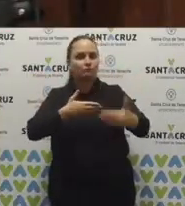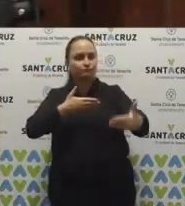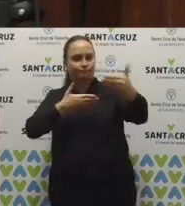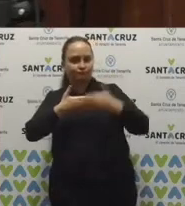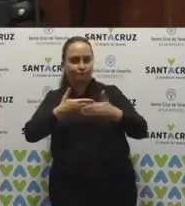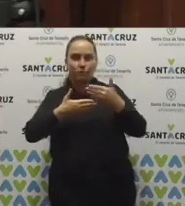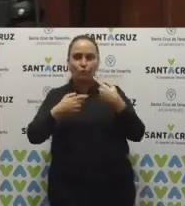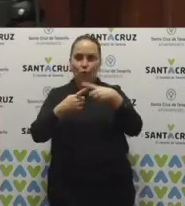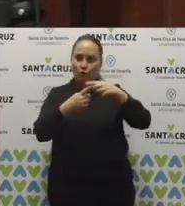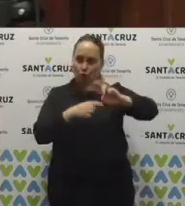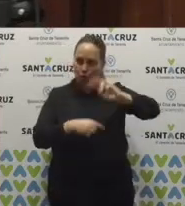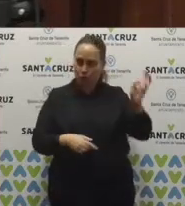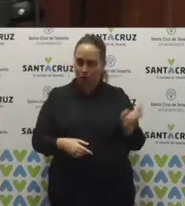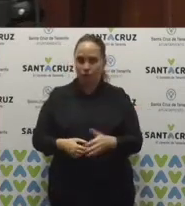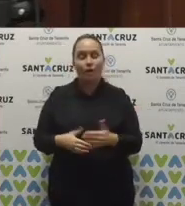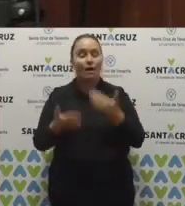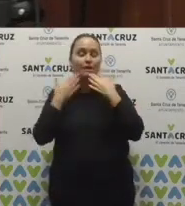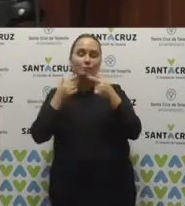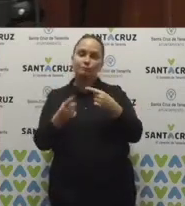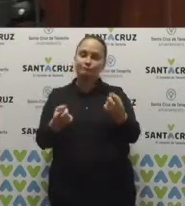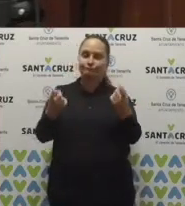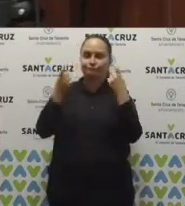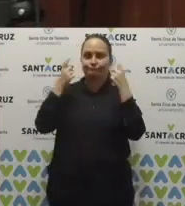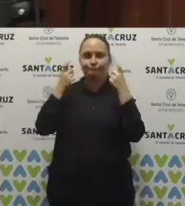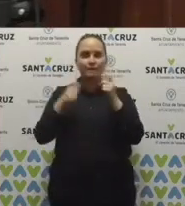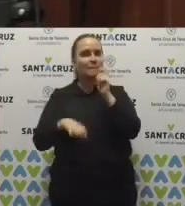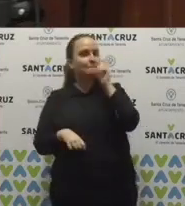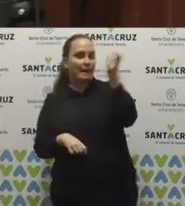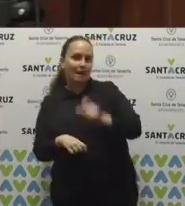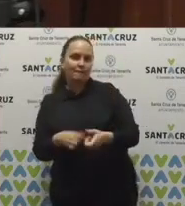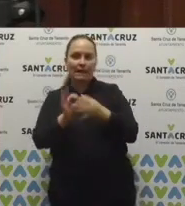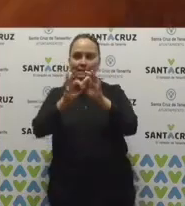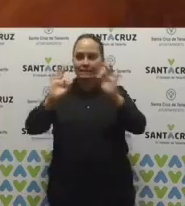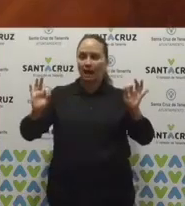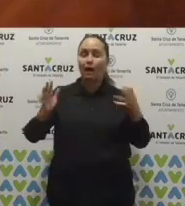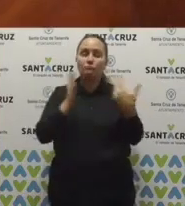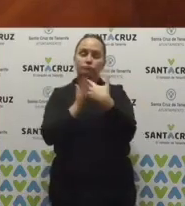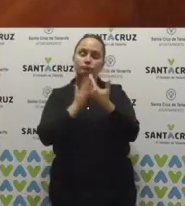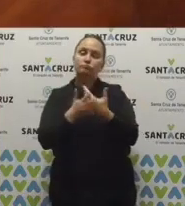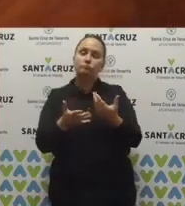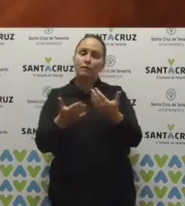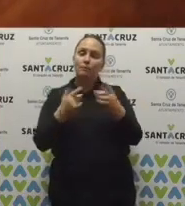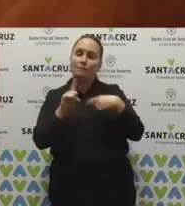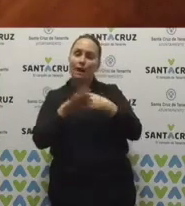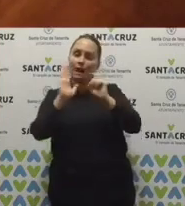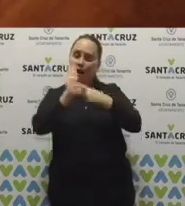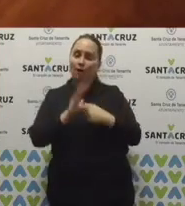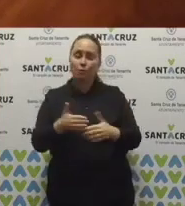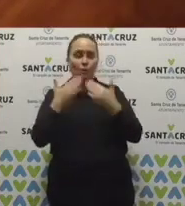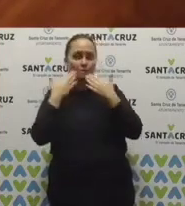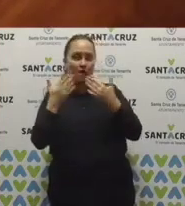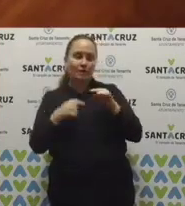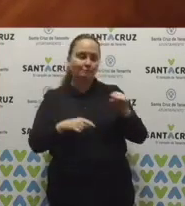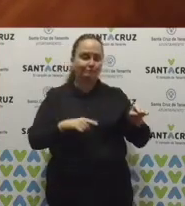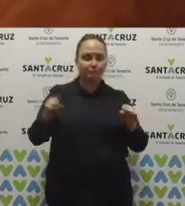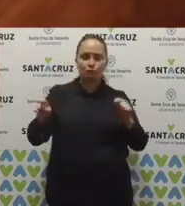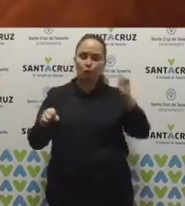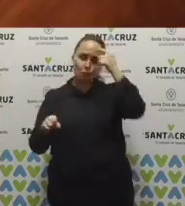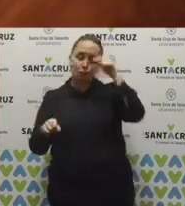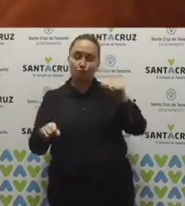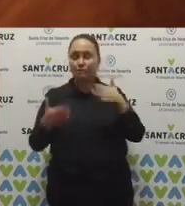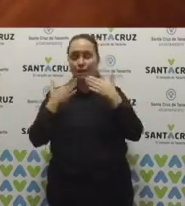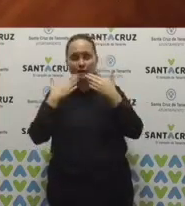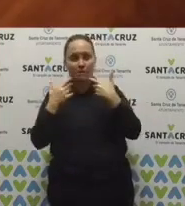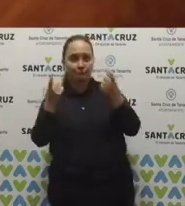a otras cosas yo agradezco las lecciones que nos ha dado de léxico de sintaxis y de legislación respecto a lo que es una obra menor mayor y